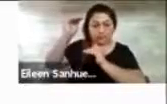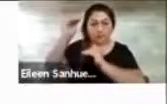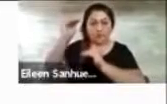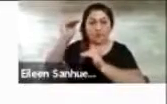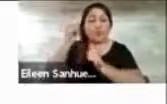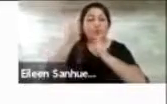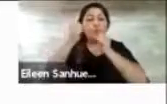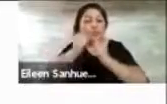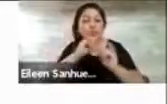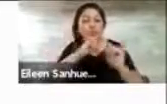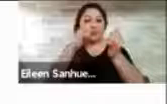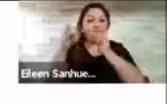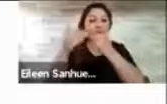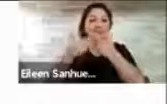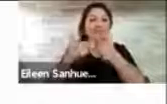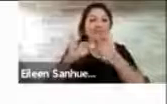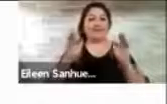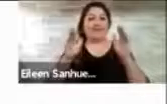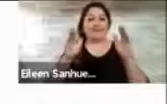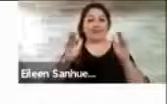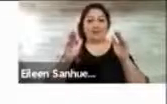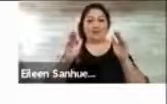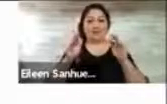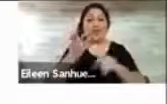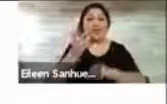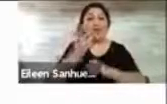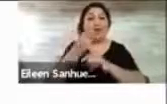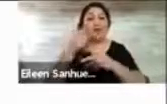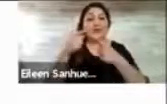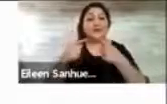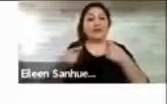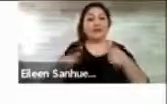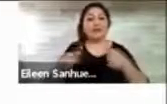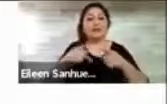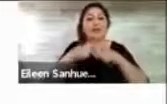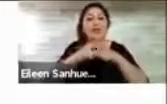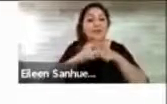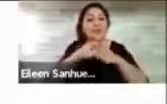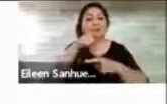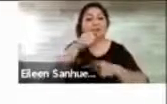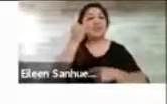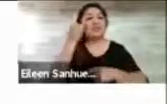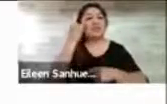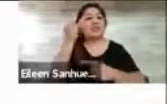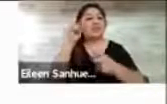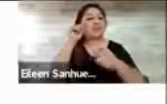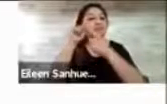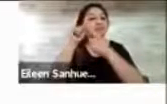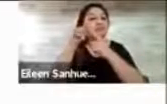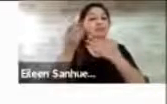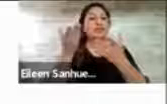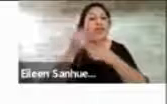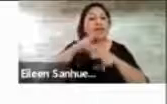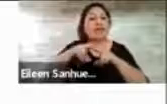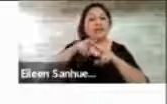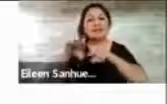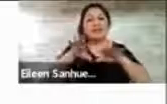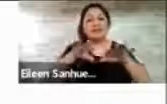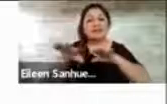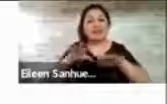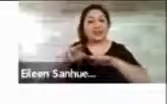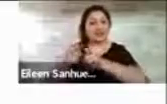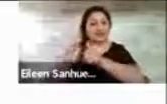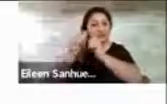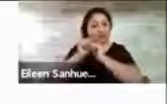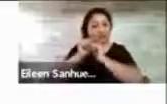jugar libremente. Existen como distintas herramientas y la idea ahí es que puedan como ir haciendo actividades que sean desafiantes para los niños